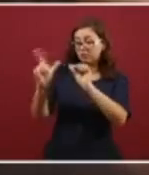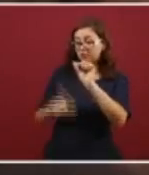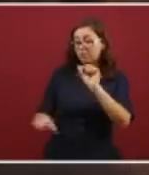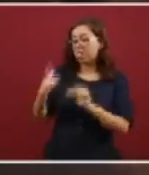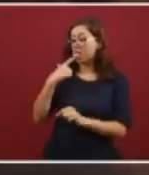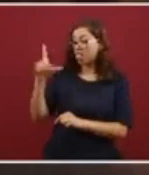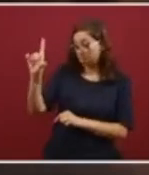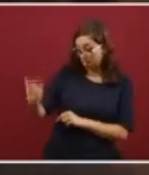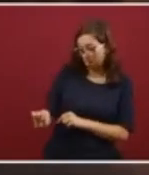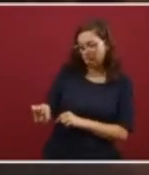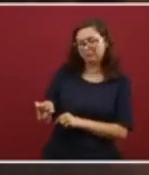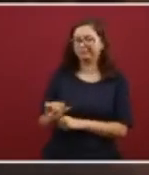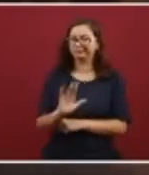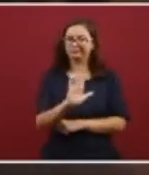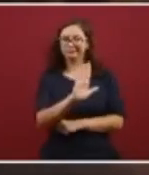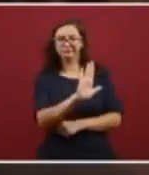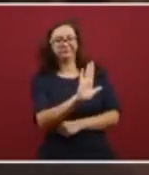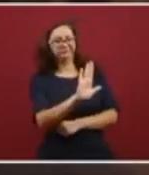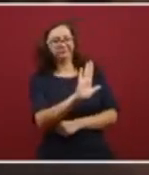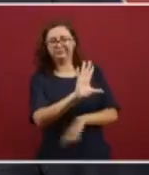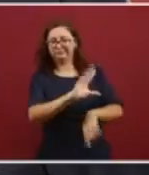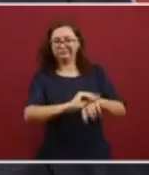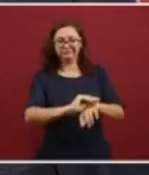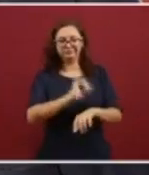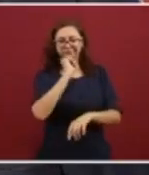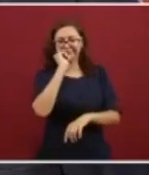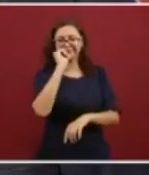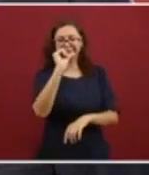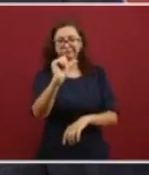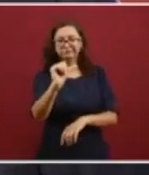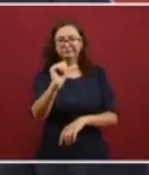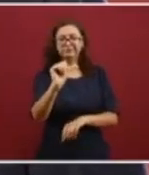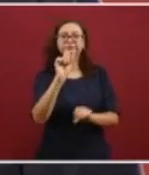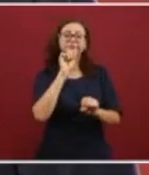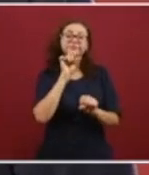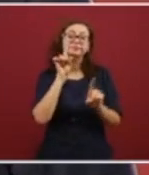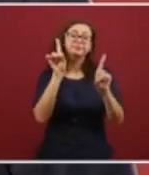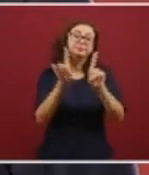nuestra soberanía y también